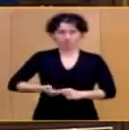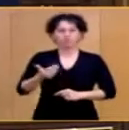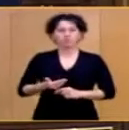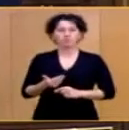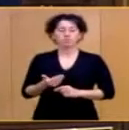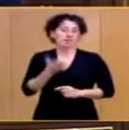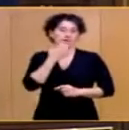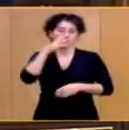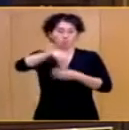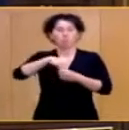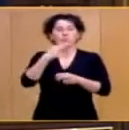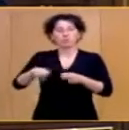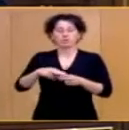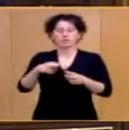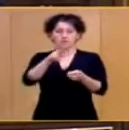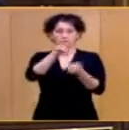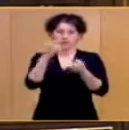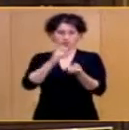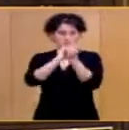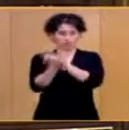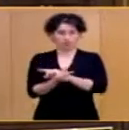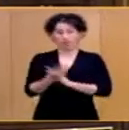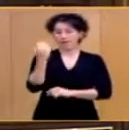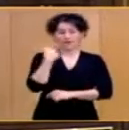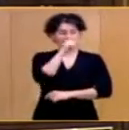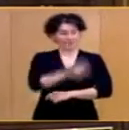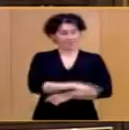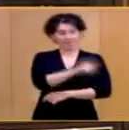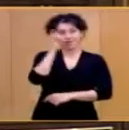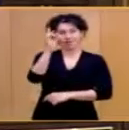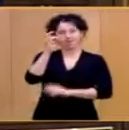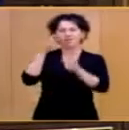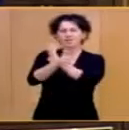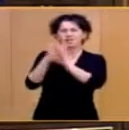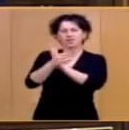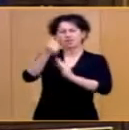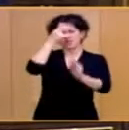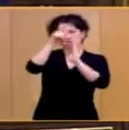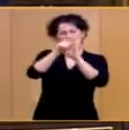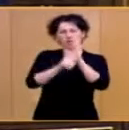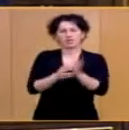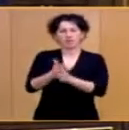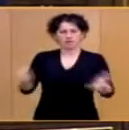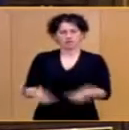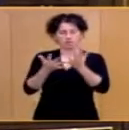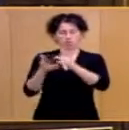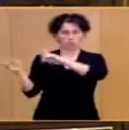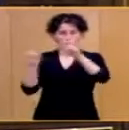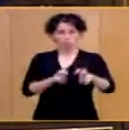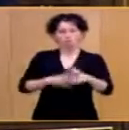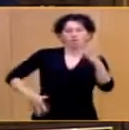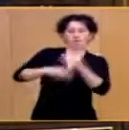política fiscal. En su intervención en el día de ayer anunció un nuevo paquete de medidas de estímulo, acompañado de diversas